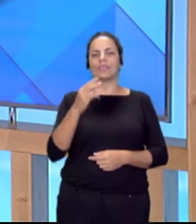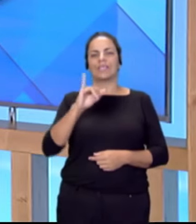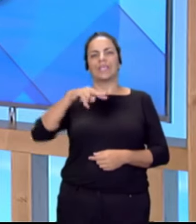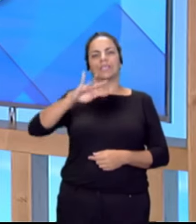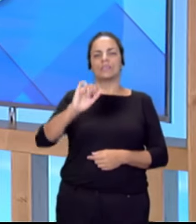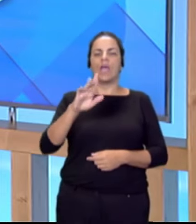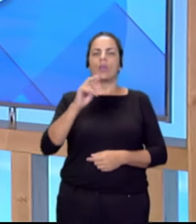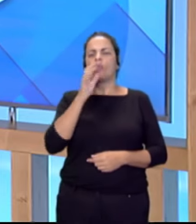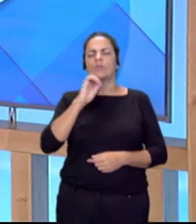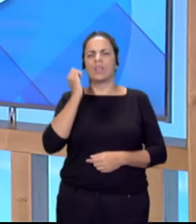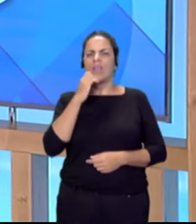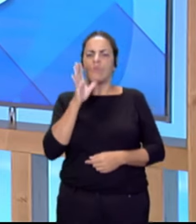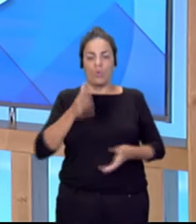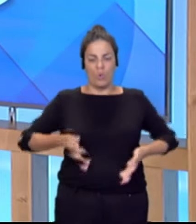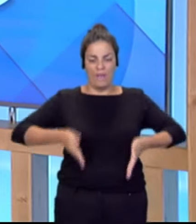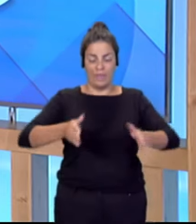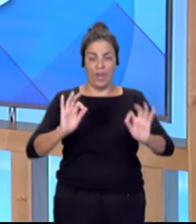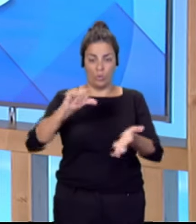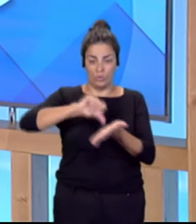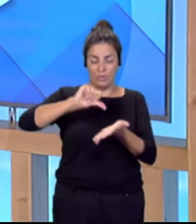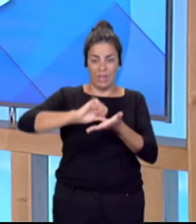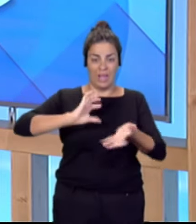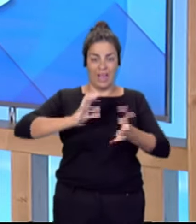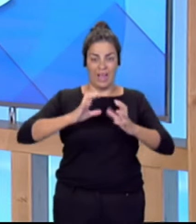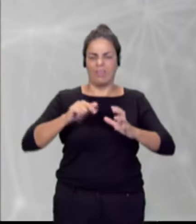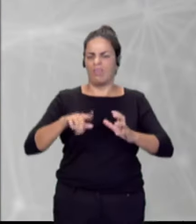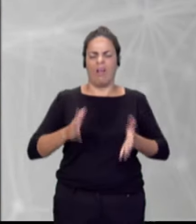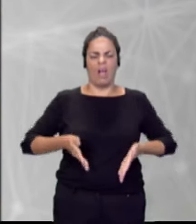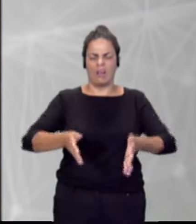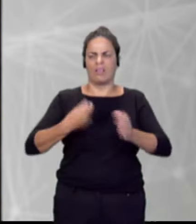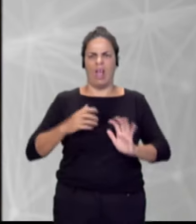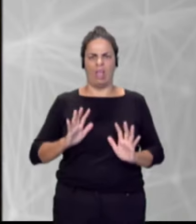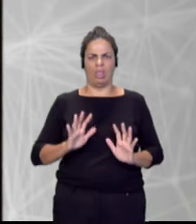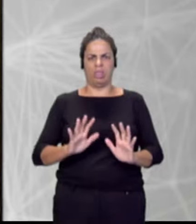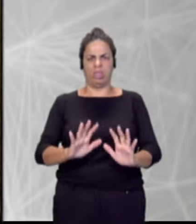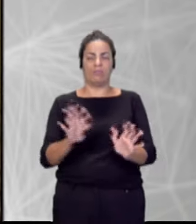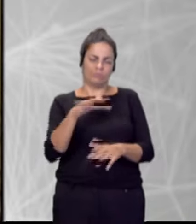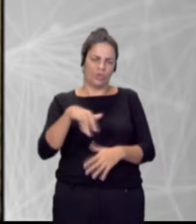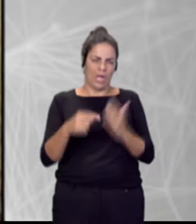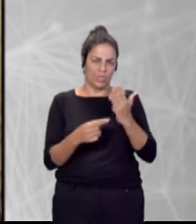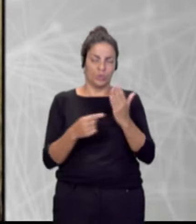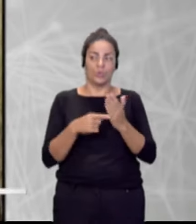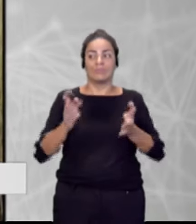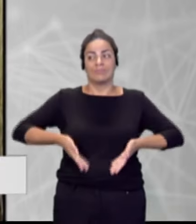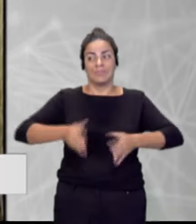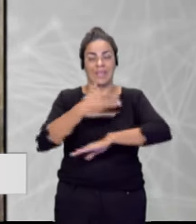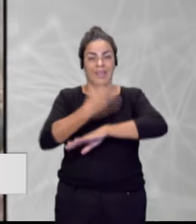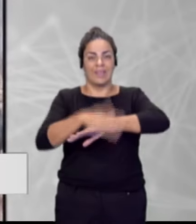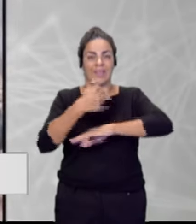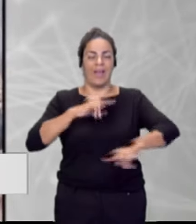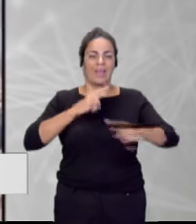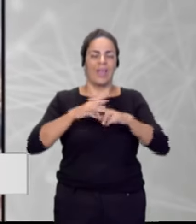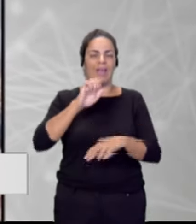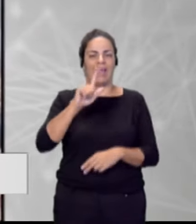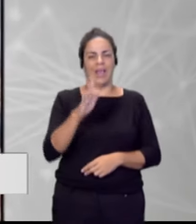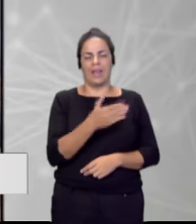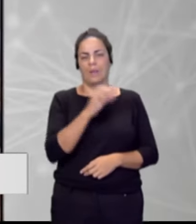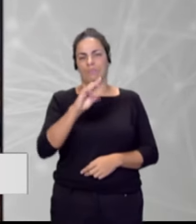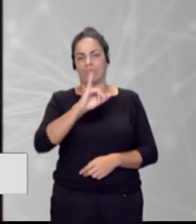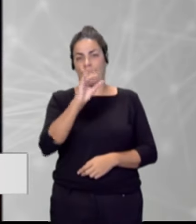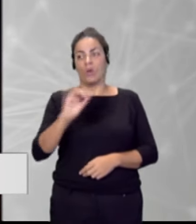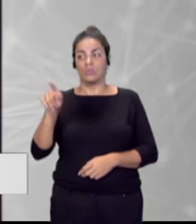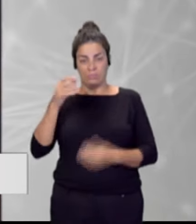carretera en pleno casco de Granadilla de Abona, en el sur. Es la calle del Pozo. Aquí vive Filiberto y así